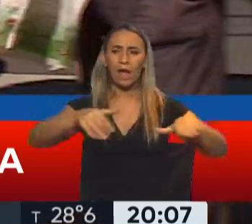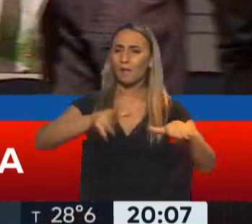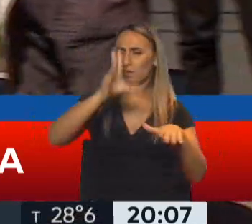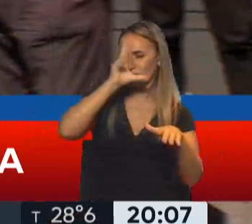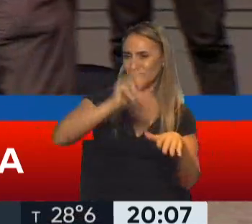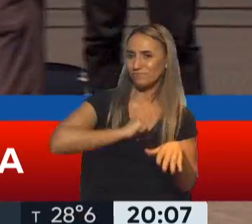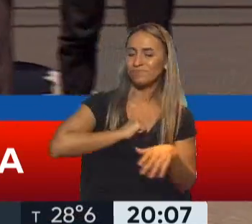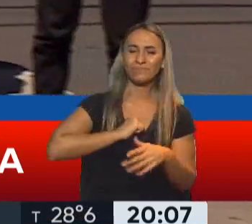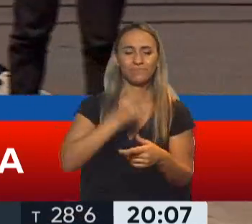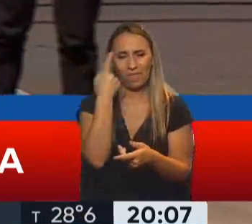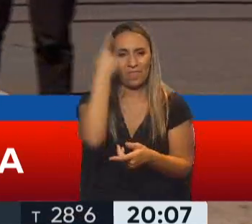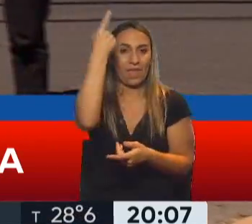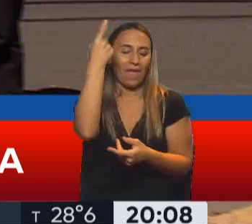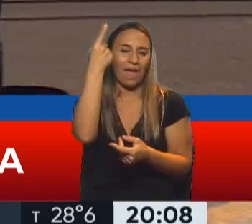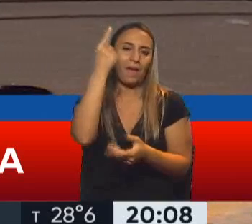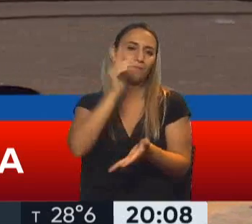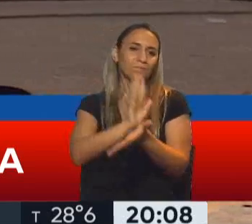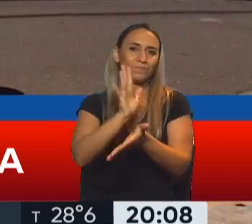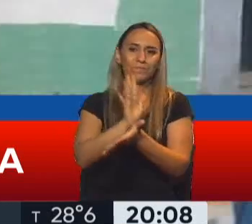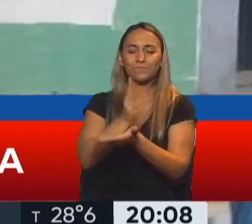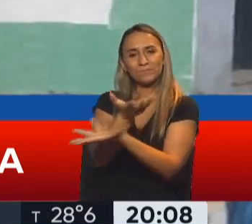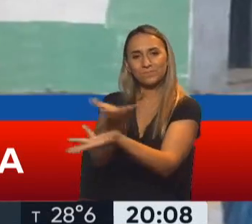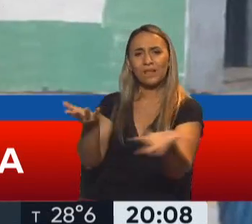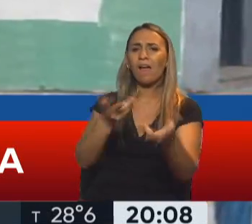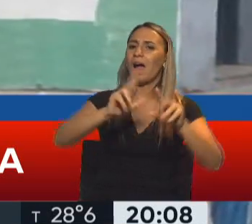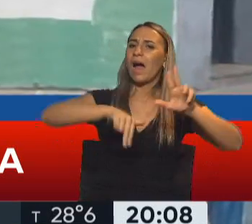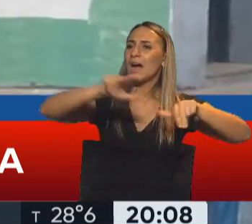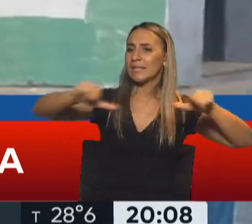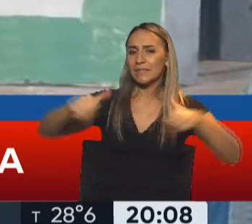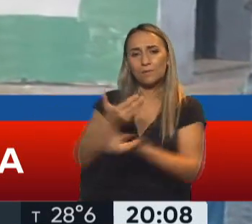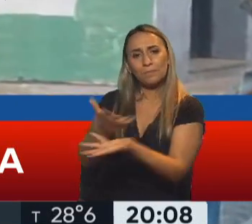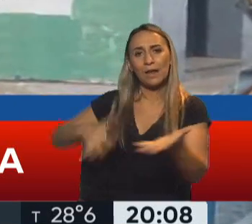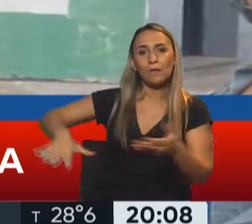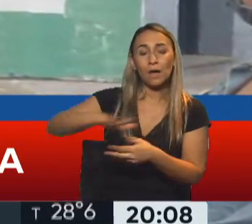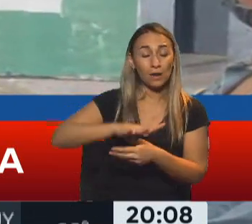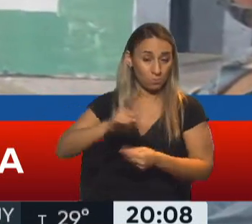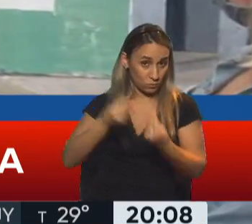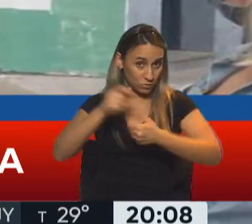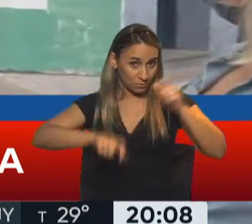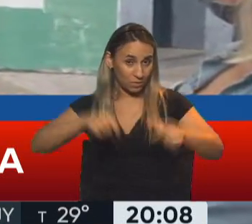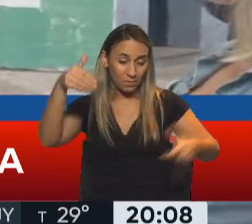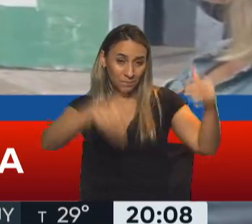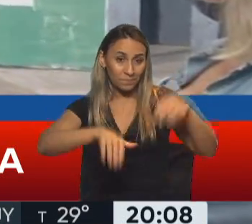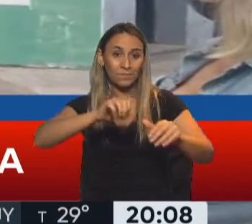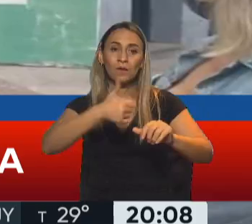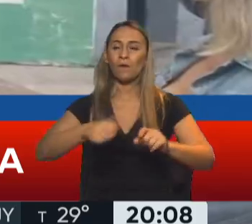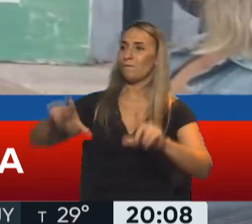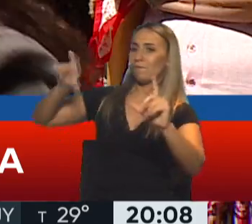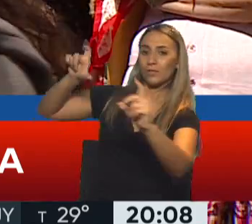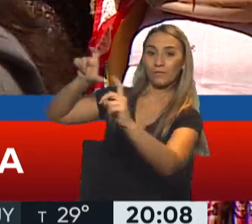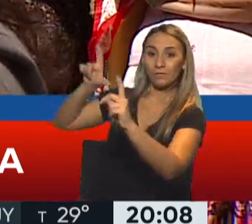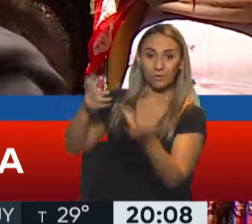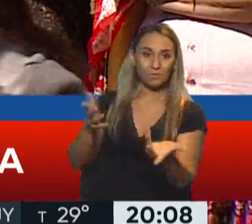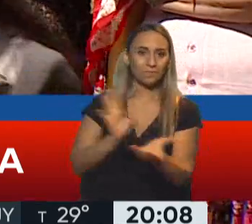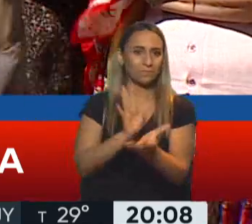por regalarles el arte al barrio muchos pasaron y se sacaban fotos como que nada se ha convertido